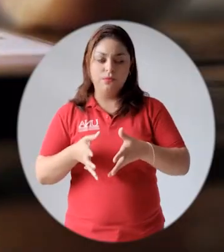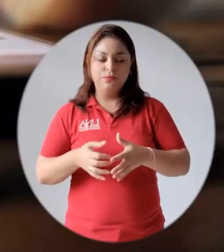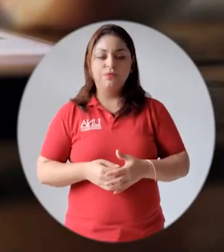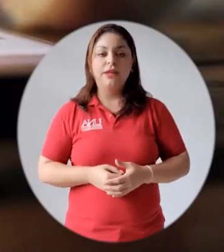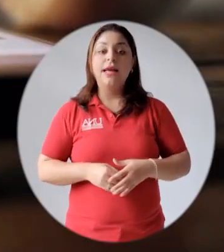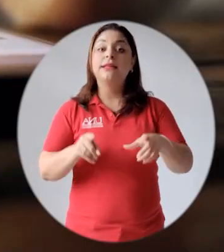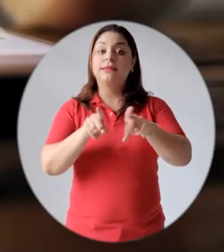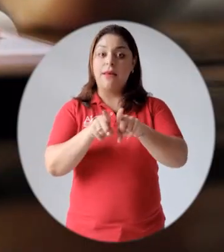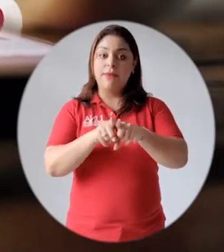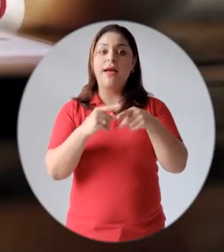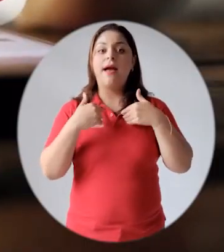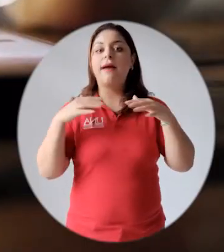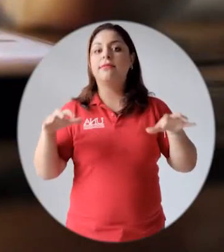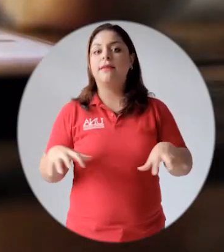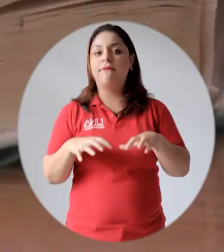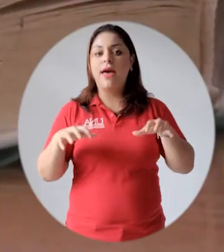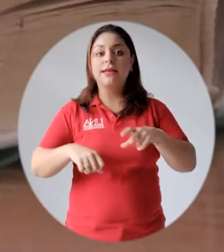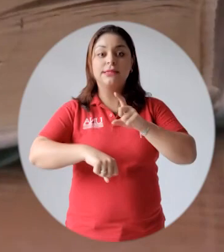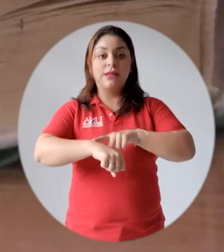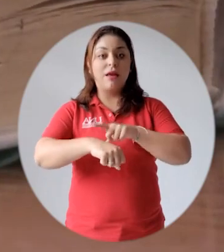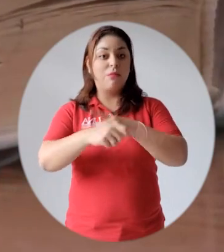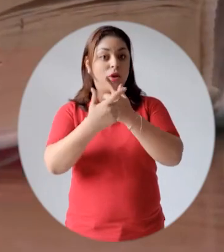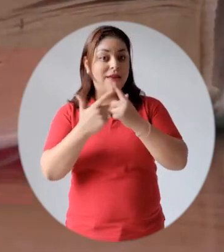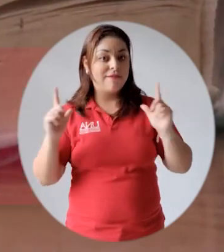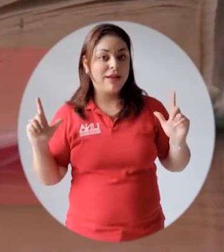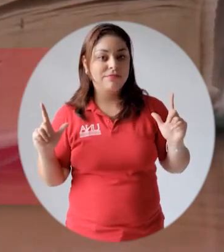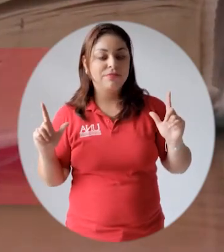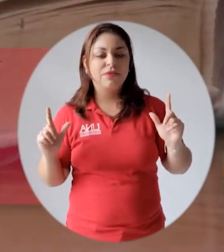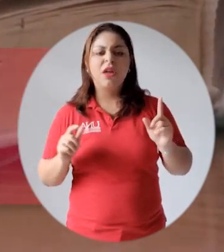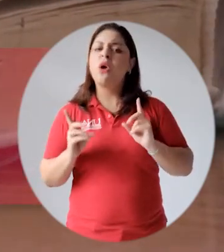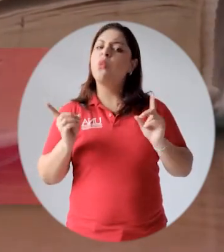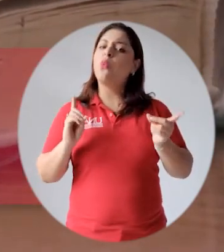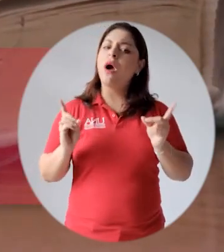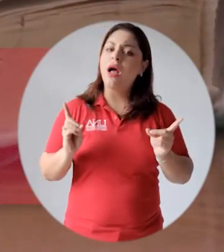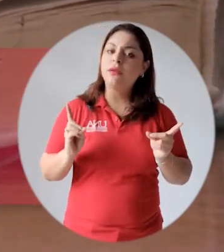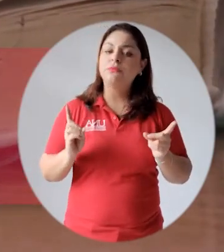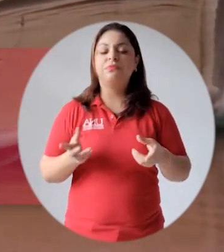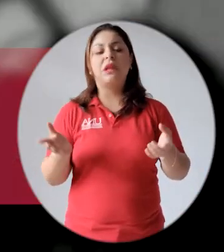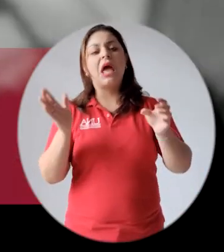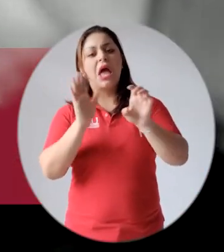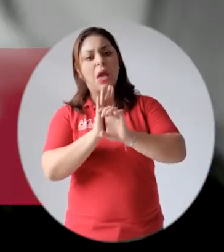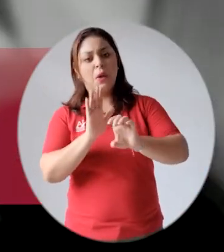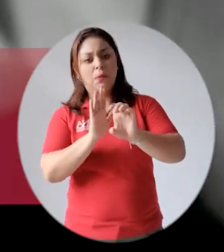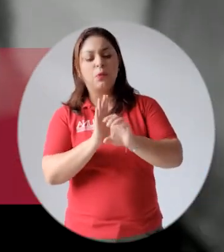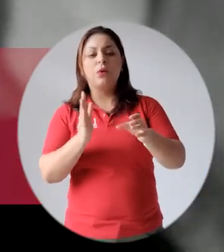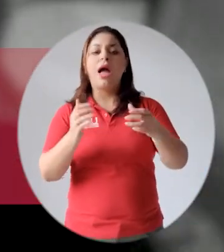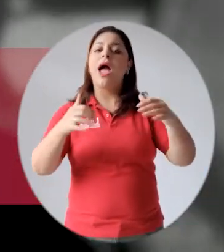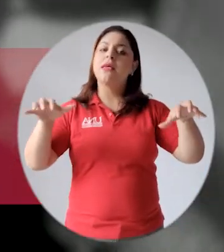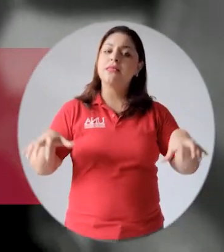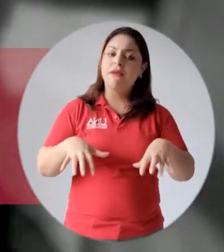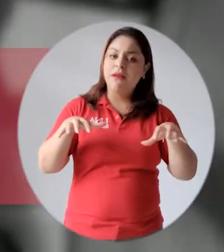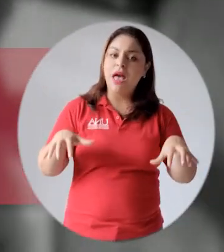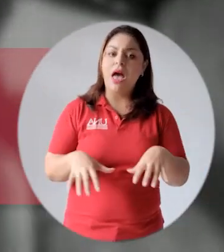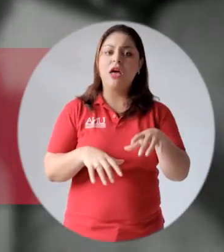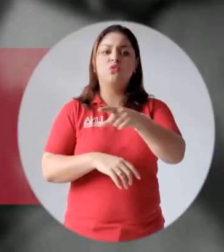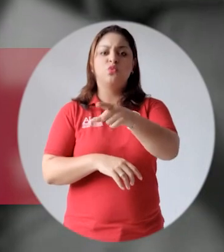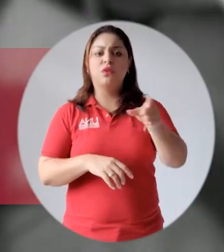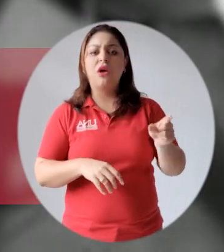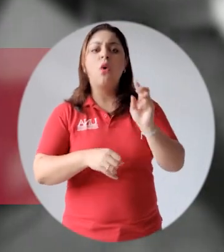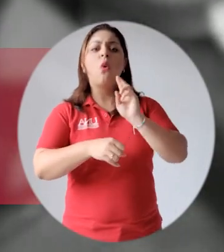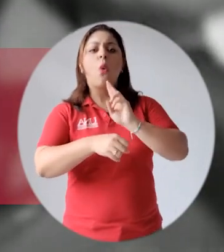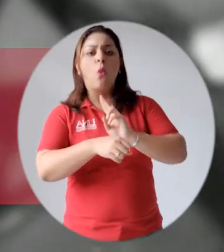de 12 años, de personas de 12 a 64 años que no son totalmente dependientes. También tenemos